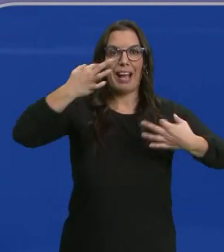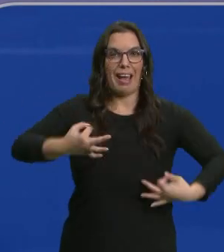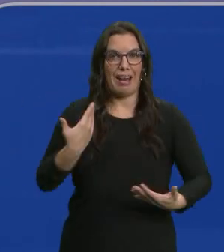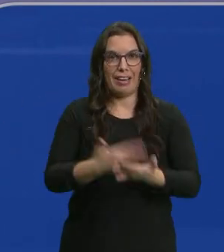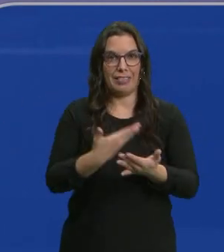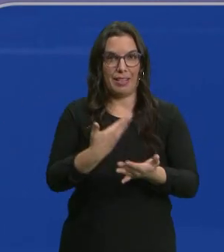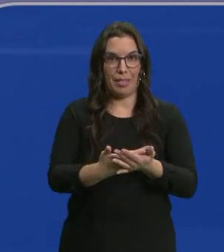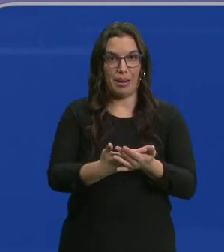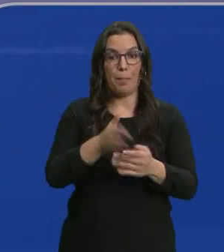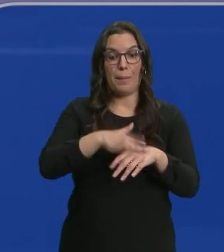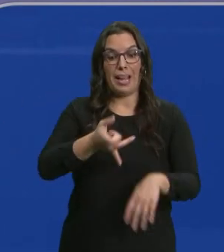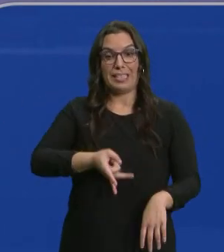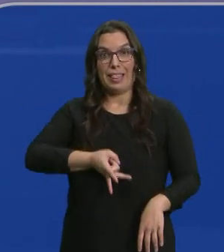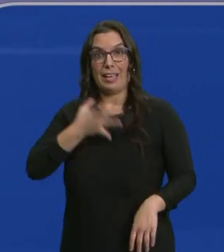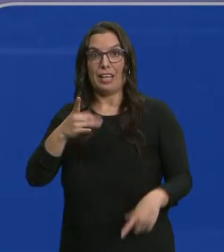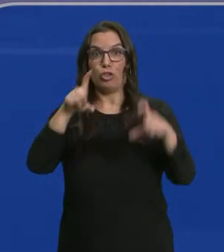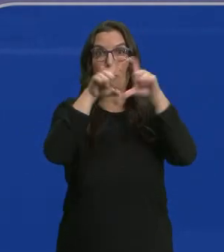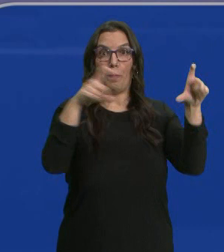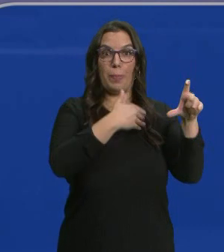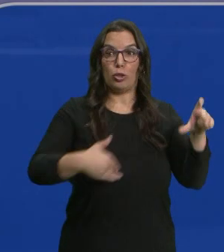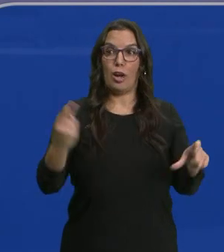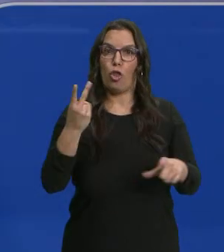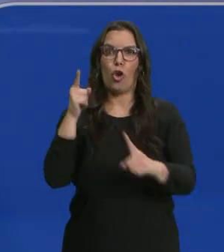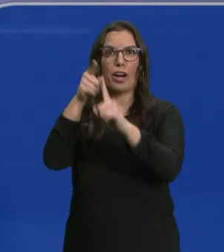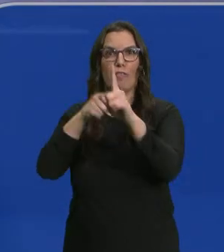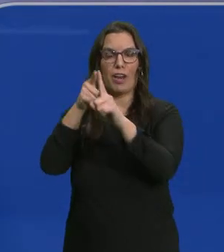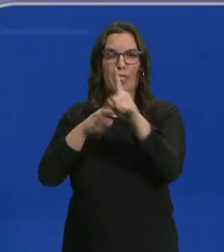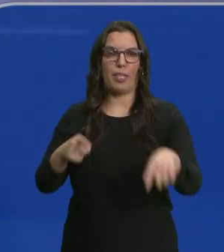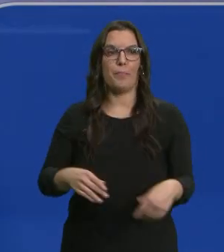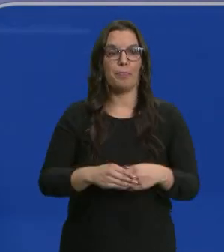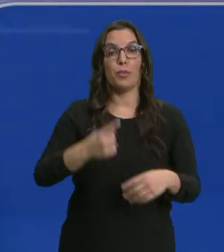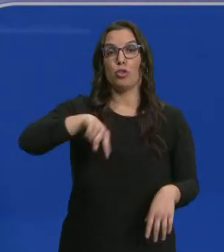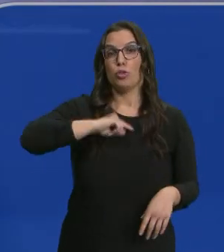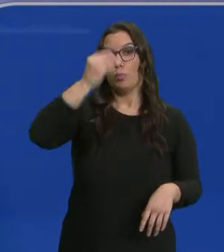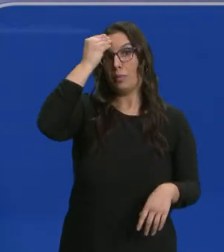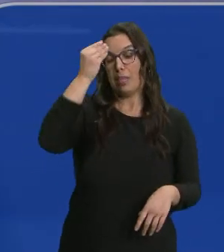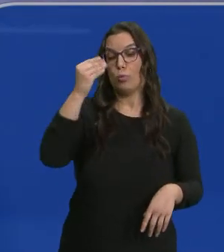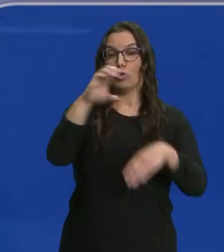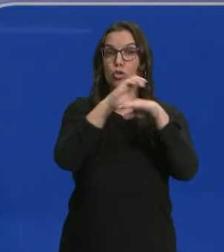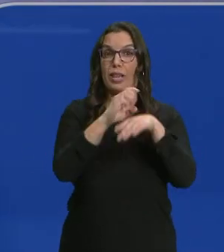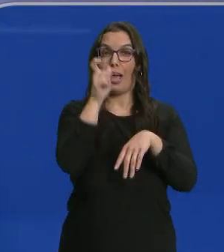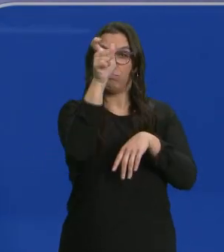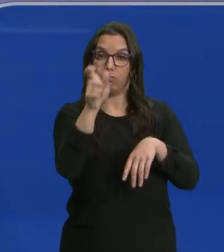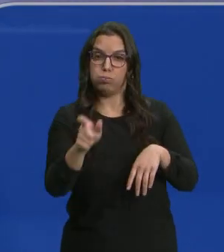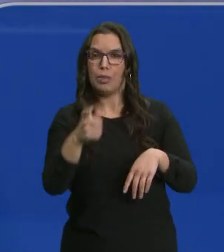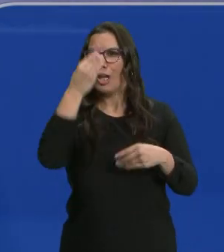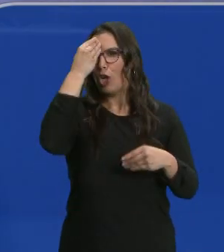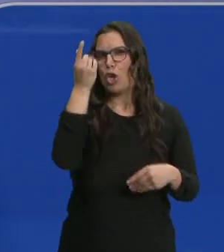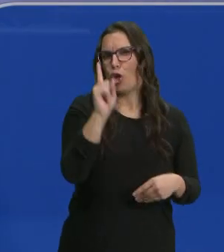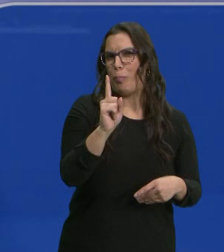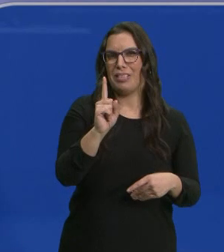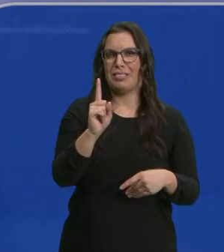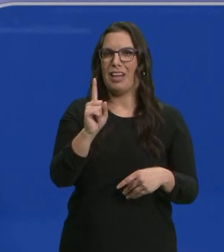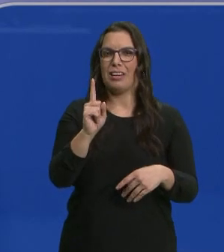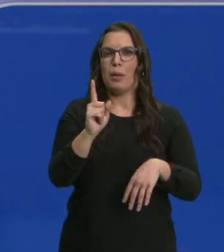garantice a los sindicatos y la patronal como agentes. Creemos que las partidas asignadas a esta consejería no están pensadas en